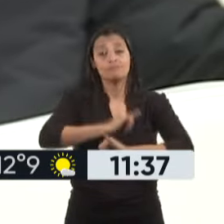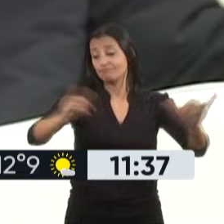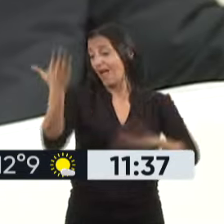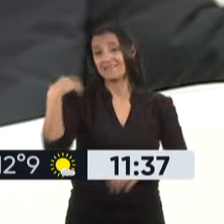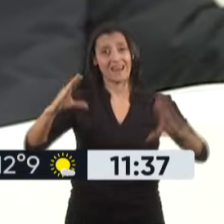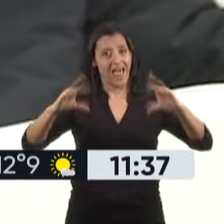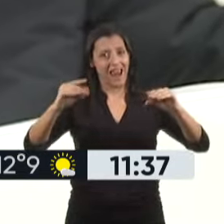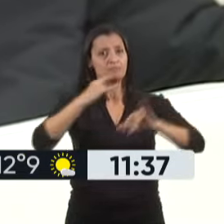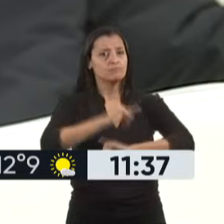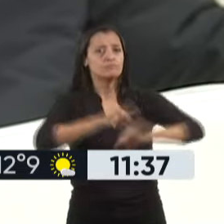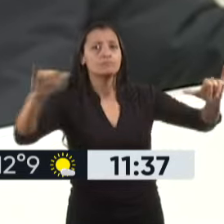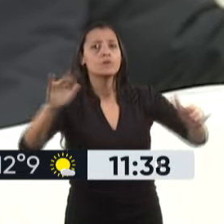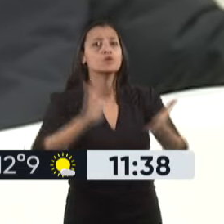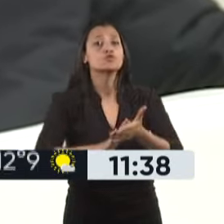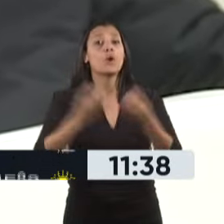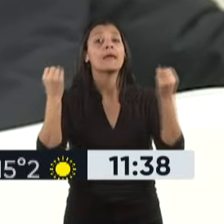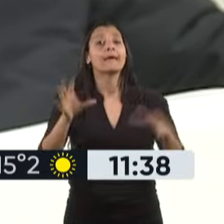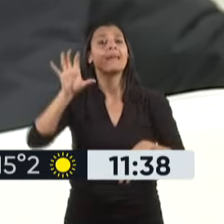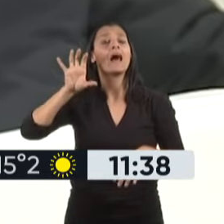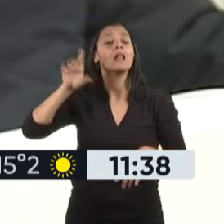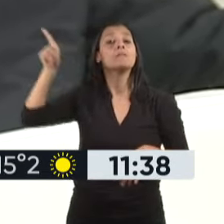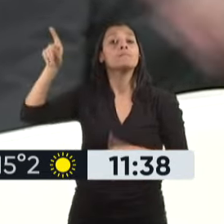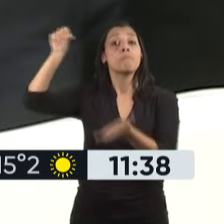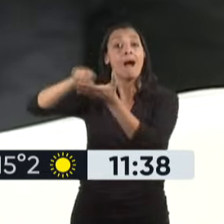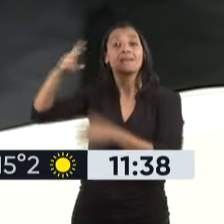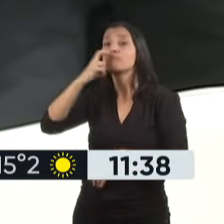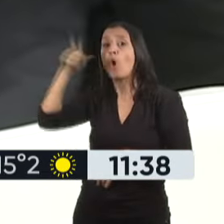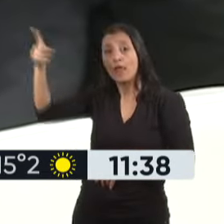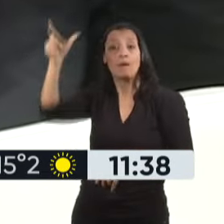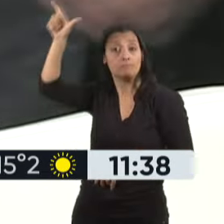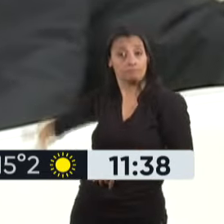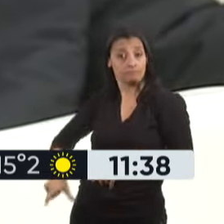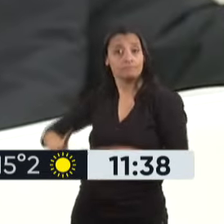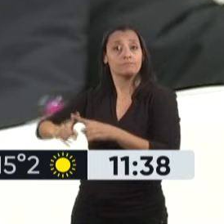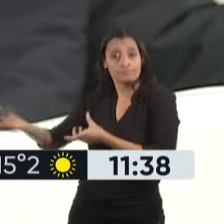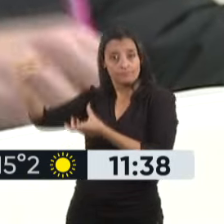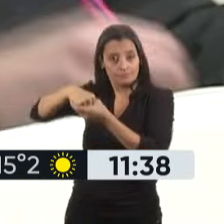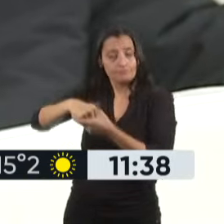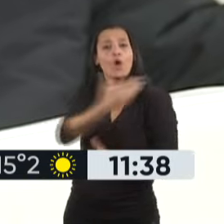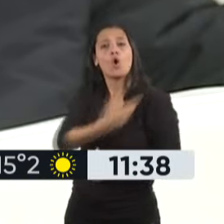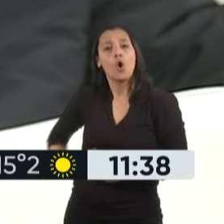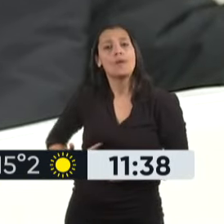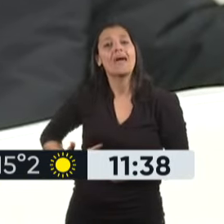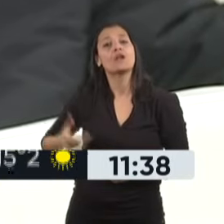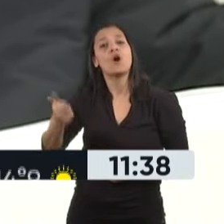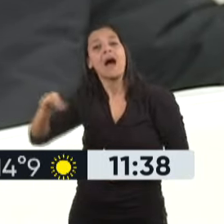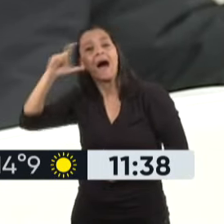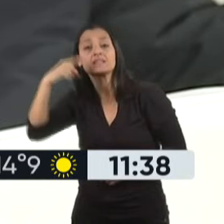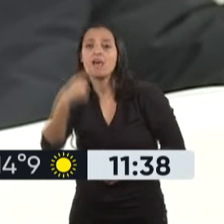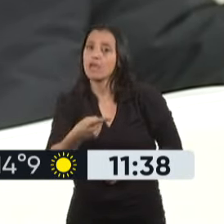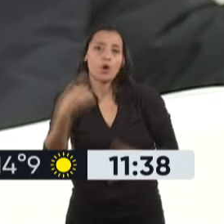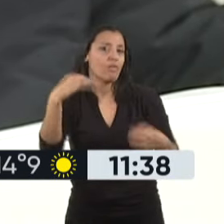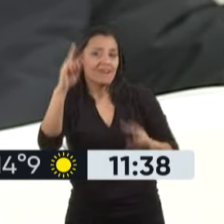noche sobre lo que ocurrió en Bolivia. Una funcionaria del gobierno de Luis Arce exigió respeto al gobierno